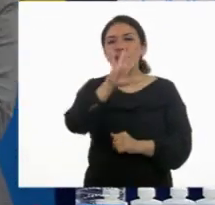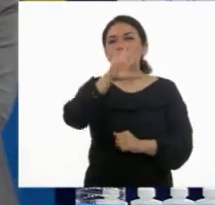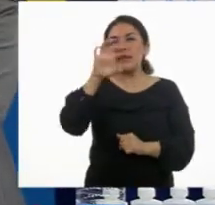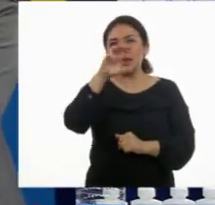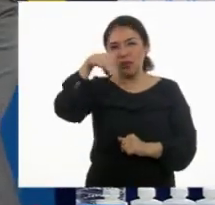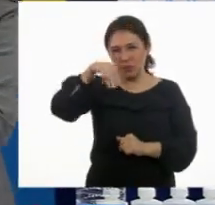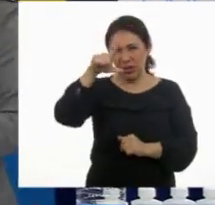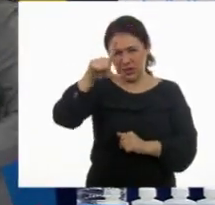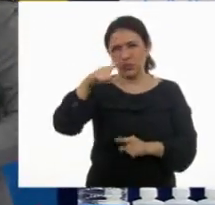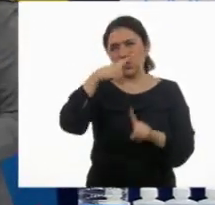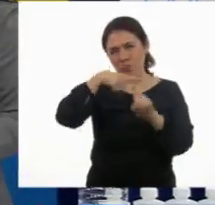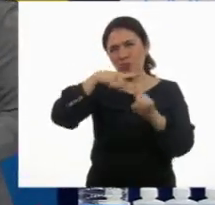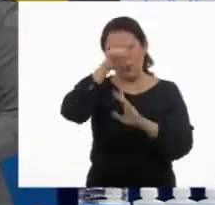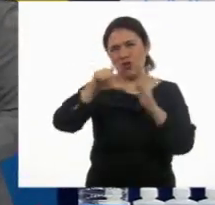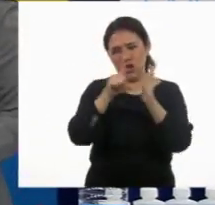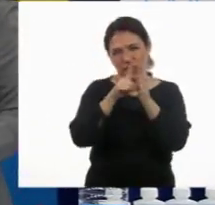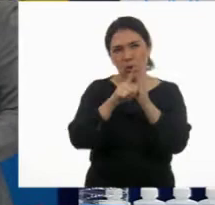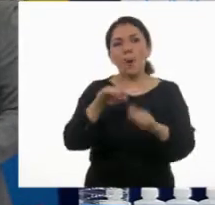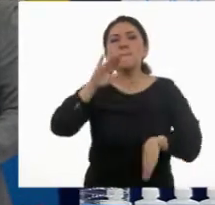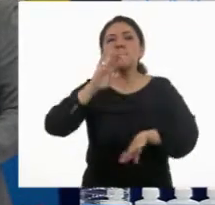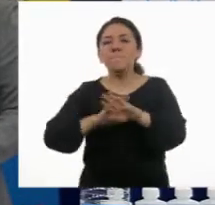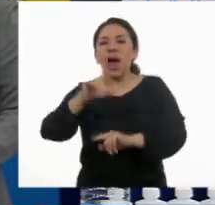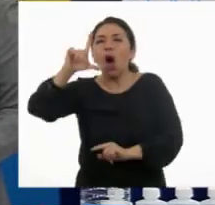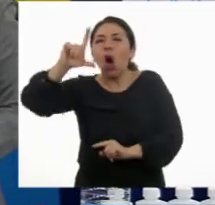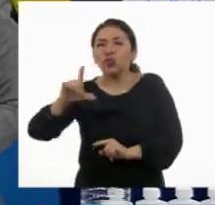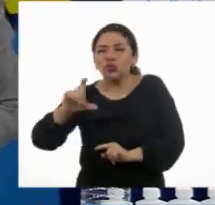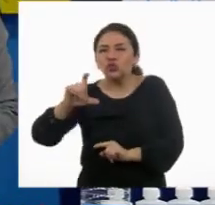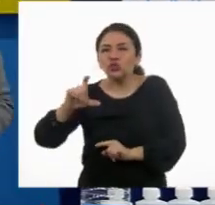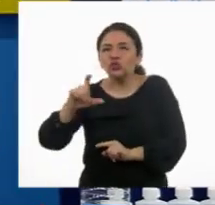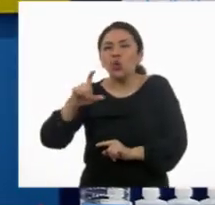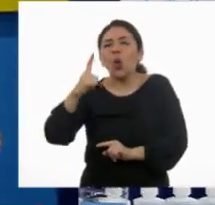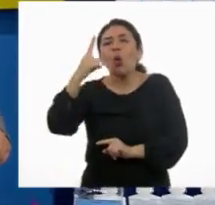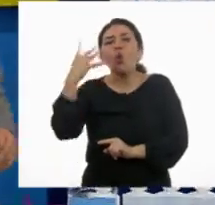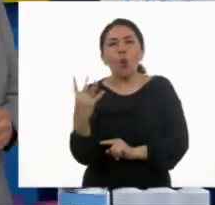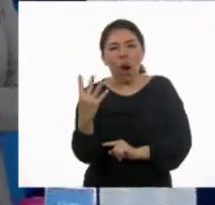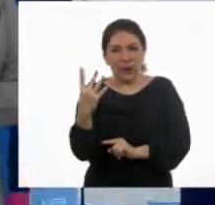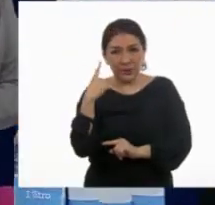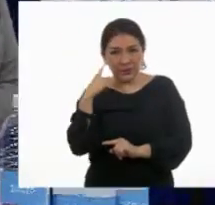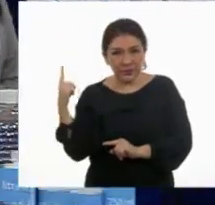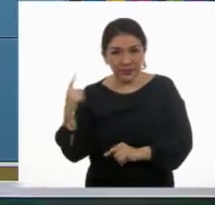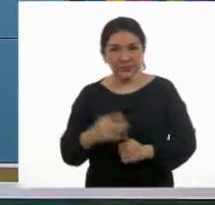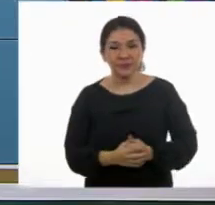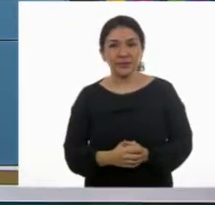1/2 litro con una botellita de 1/4.